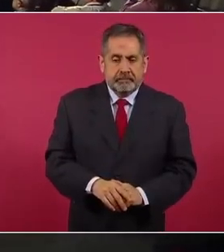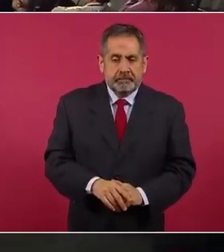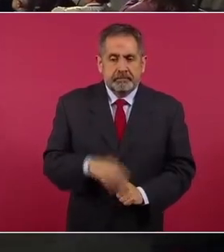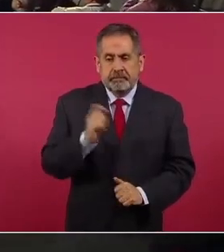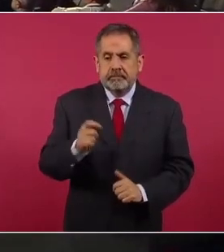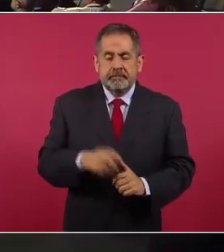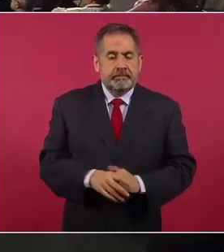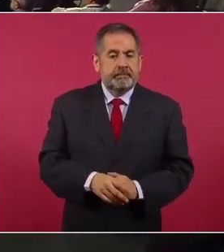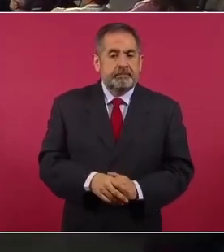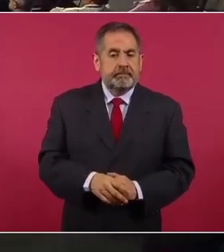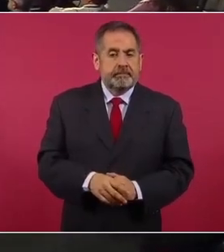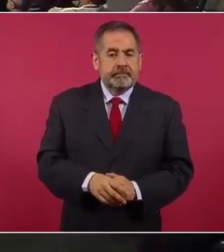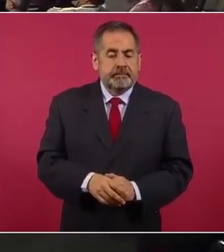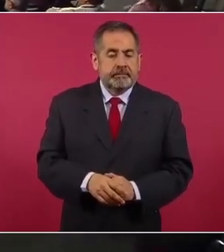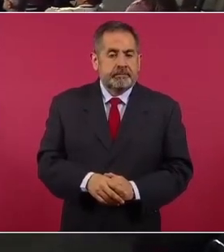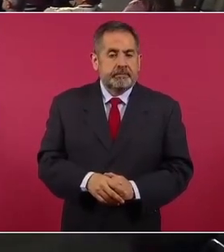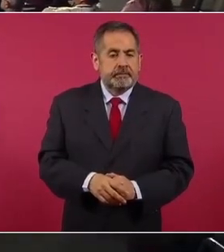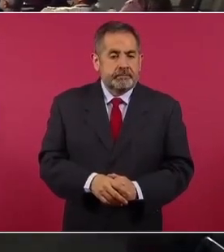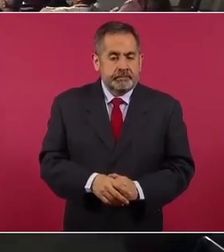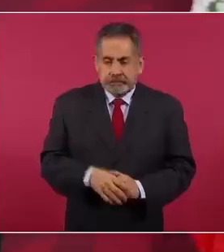porque esto ayuda